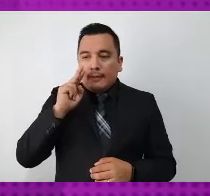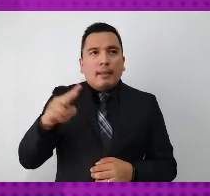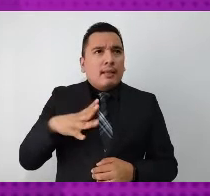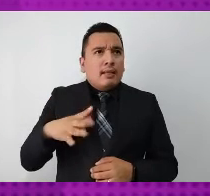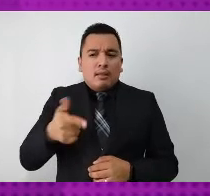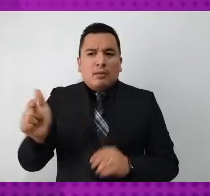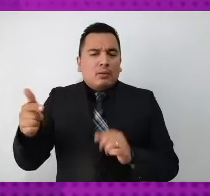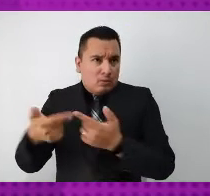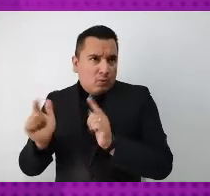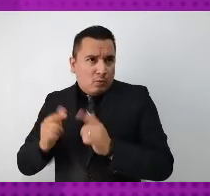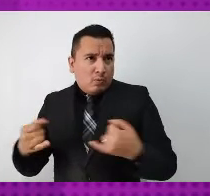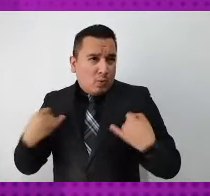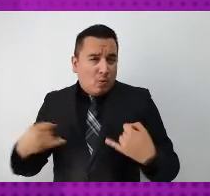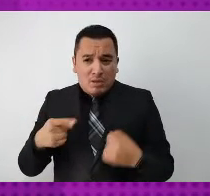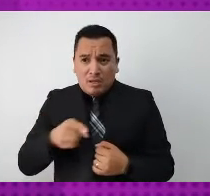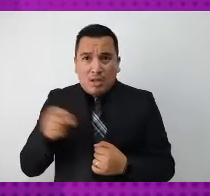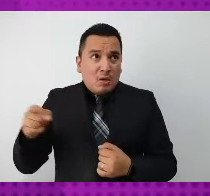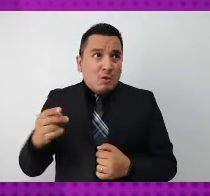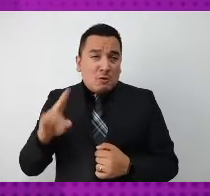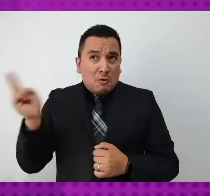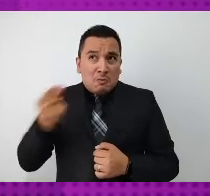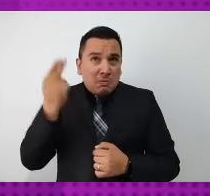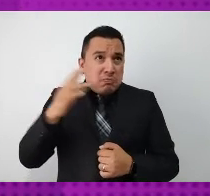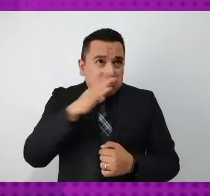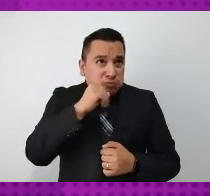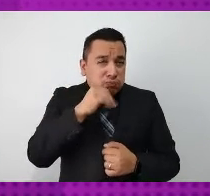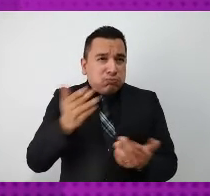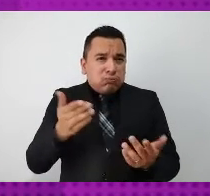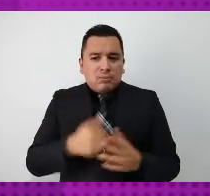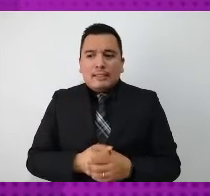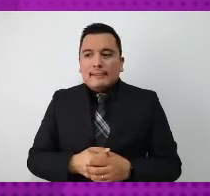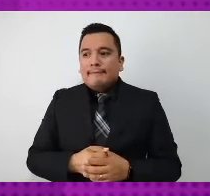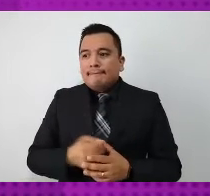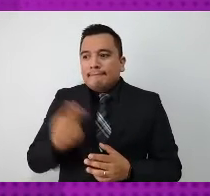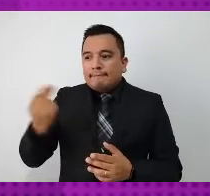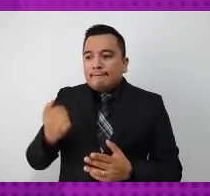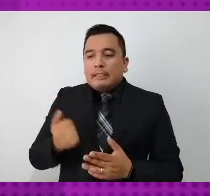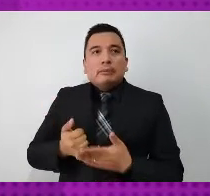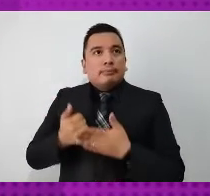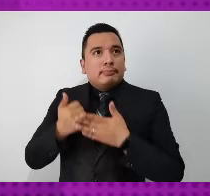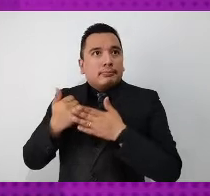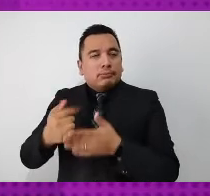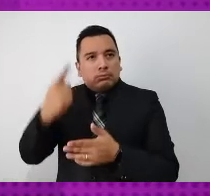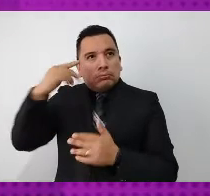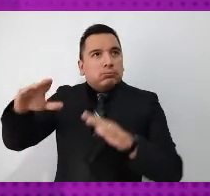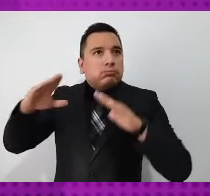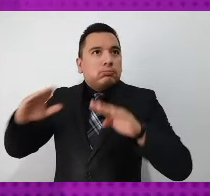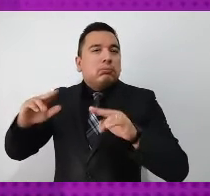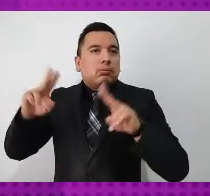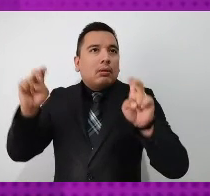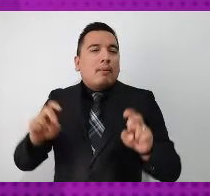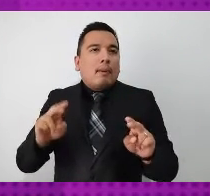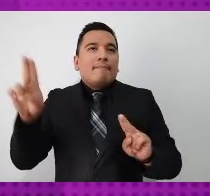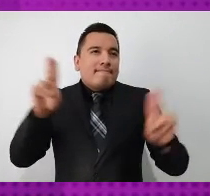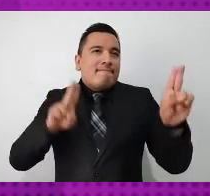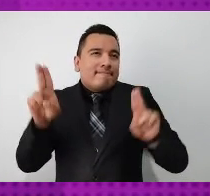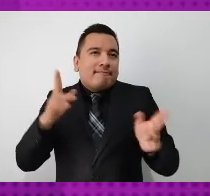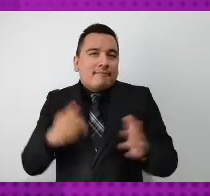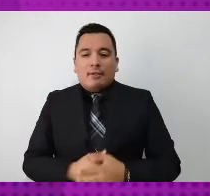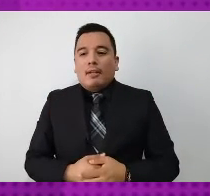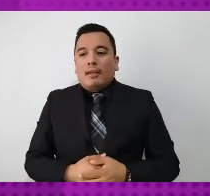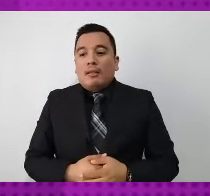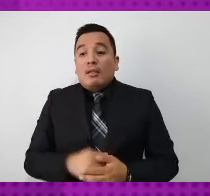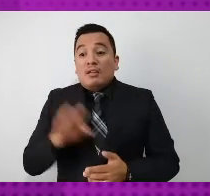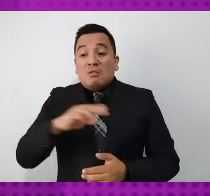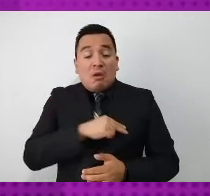no no tienen la facilidad para acercarse al ejercicio democrático como pues afortunadamente muchos de nosotros sí lo hemos tenido como un